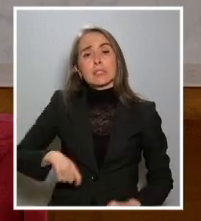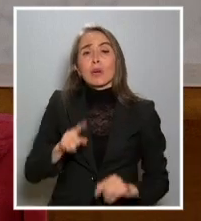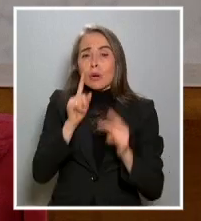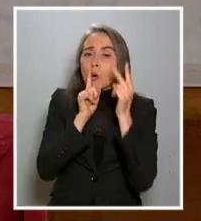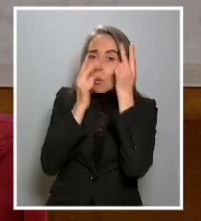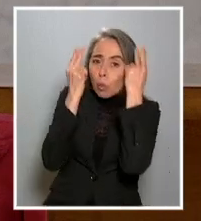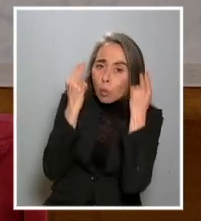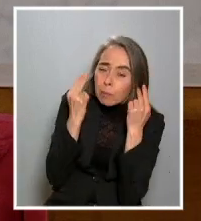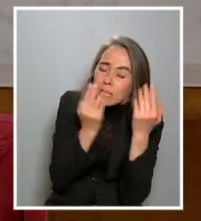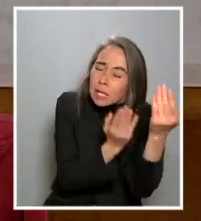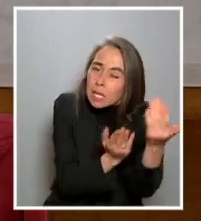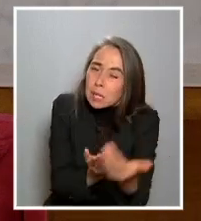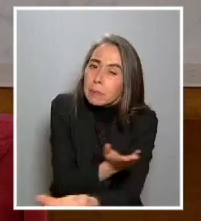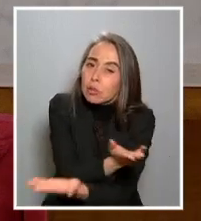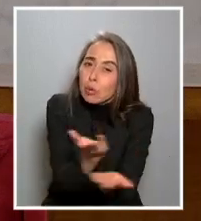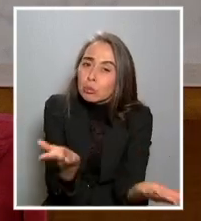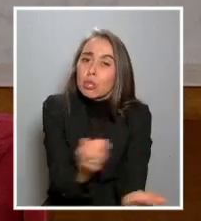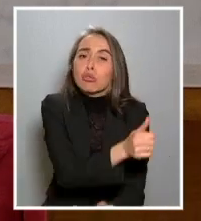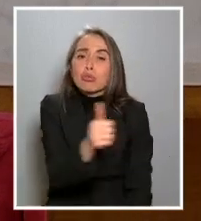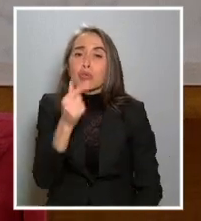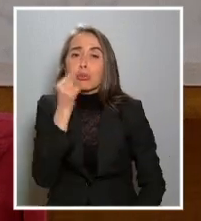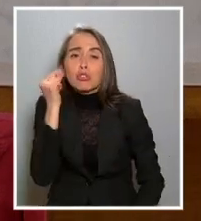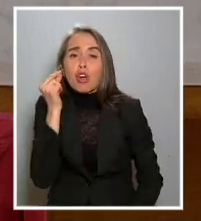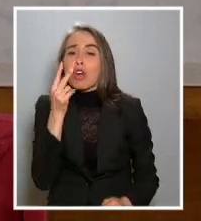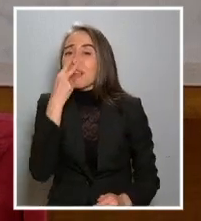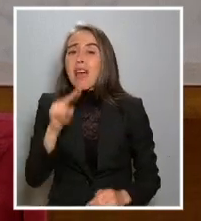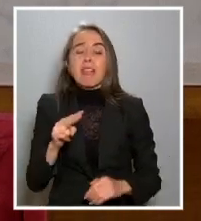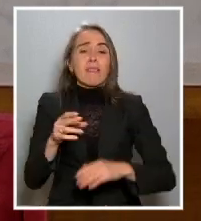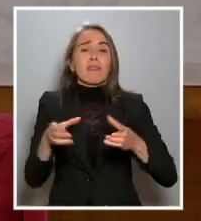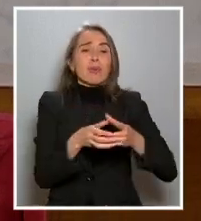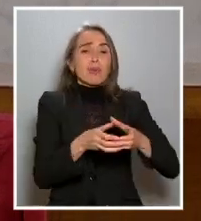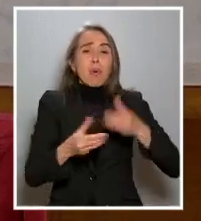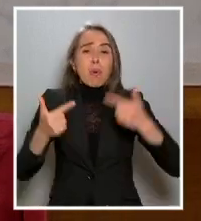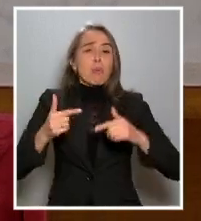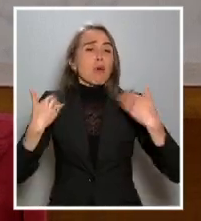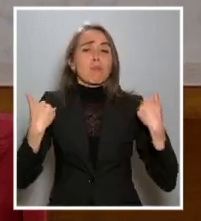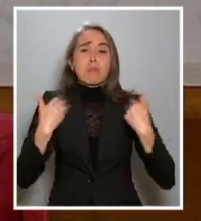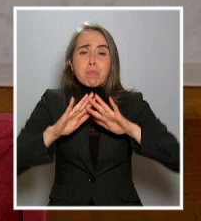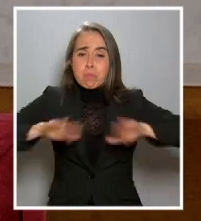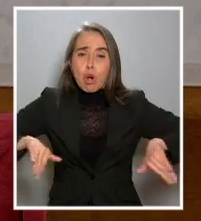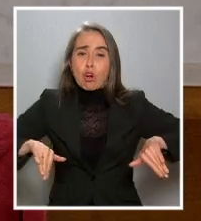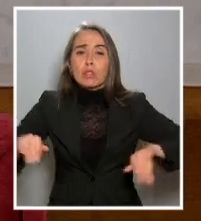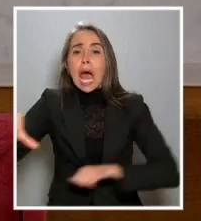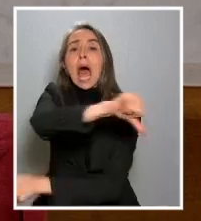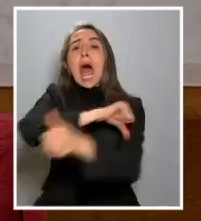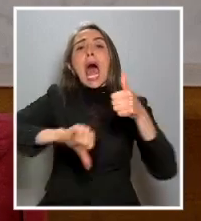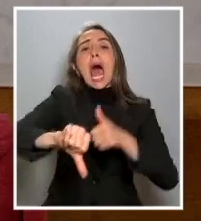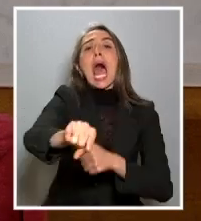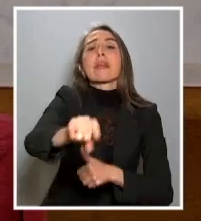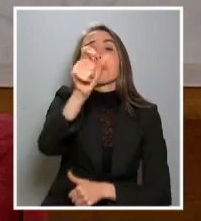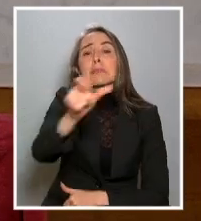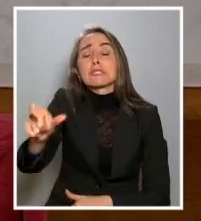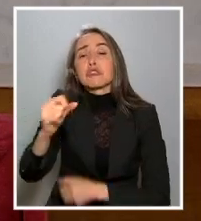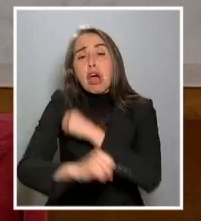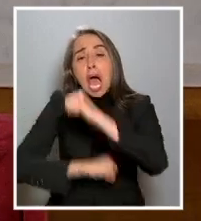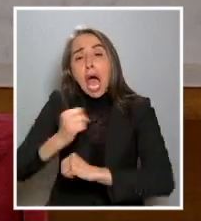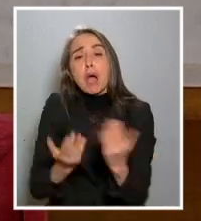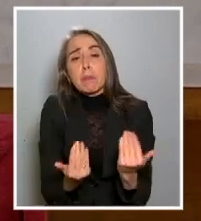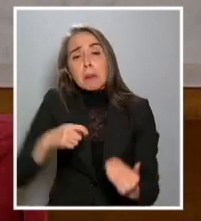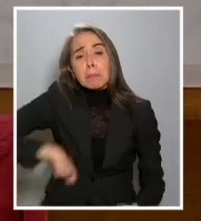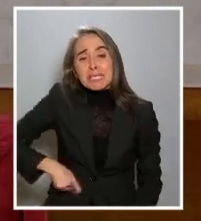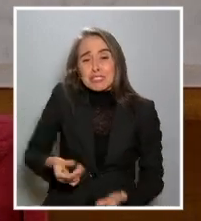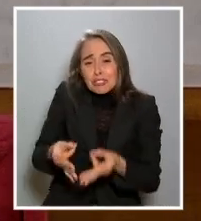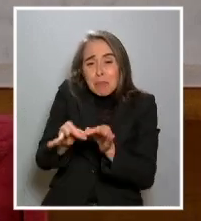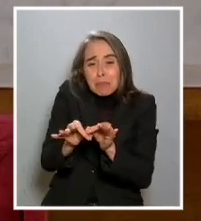humildad a que todos y todas, independientemente de nuestra posición política, nos pongamos en los zapatos de quienes han esperado años y siguen con una